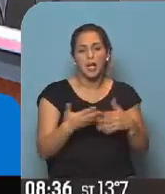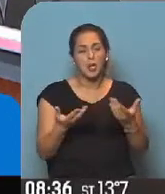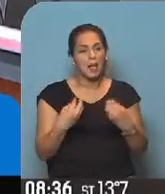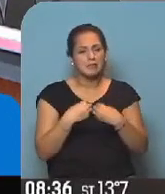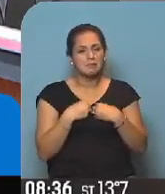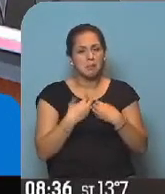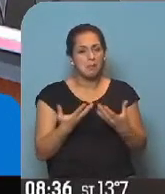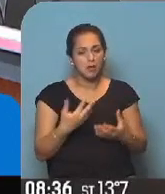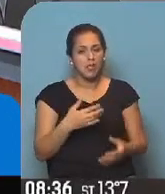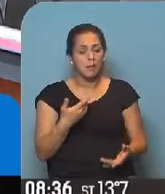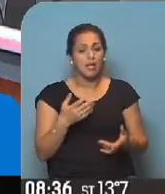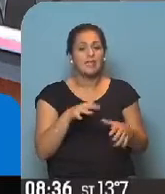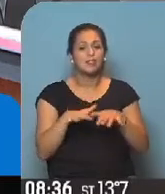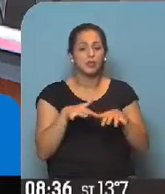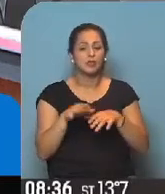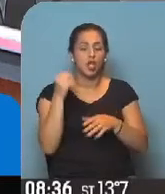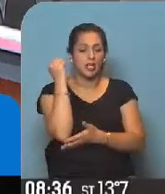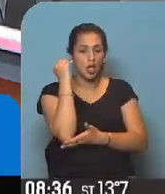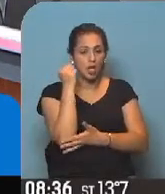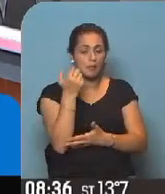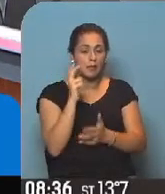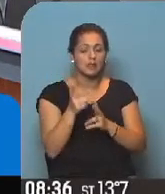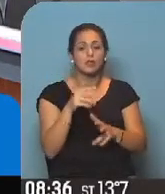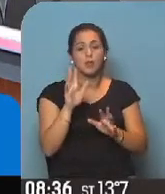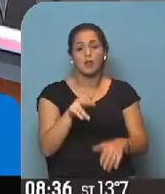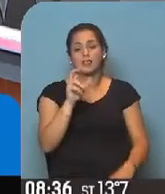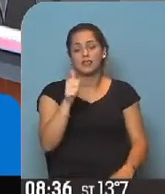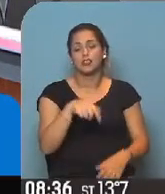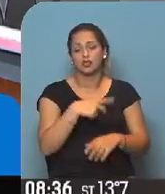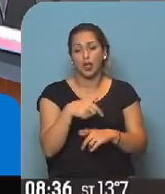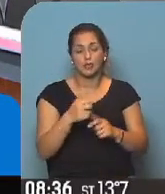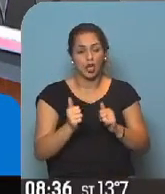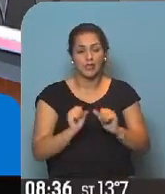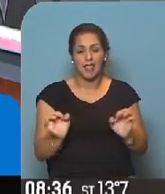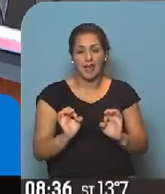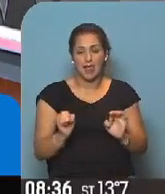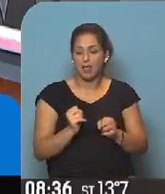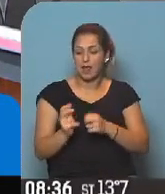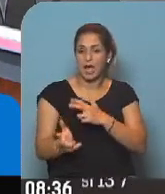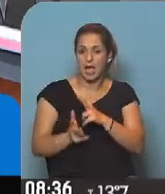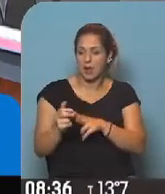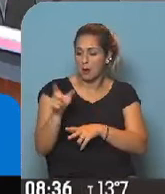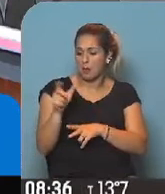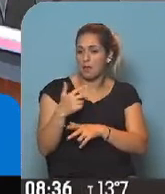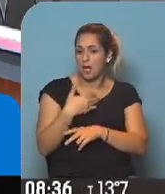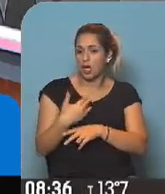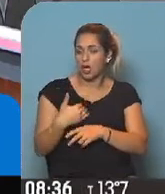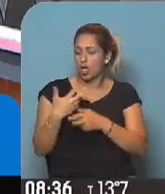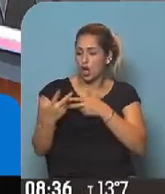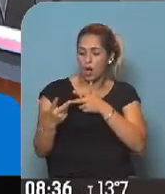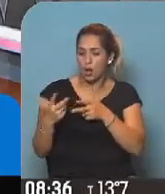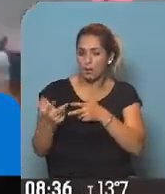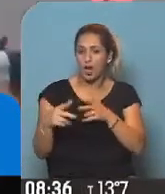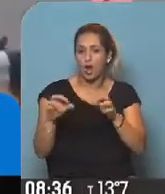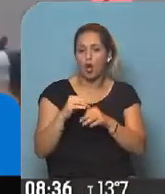duda de cómo está la situación económica nos planteas un par de 36 horas sin haberte sentado un solo segundo con el gobierno o con